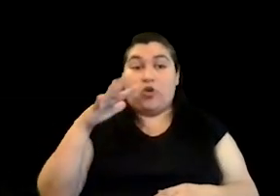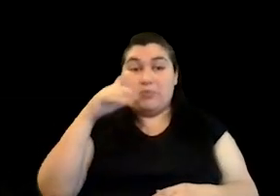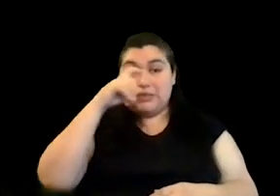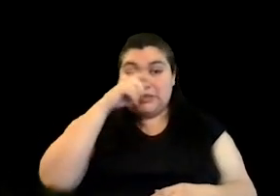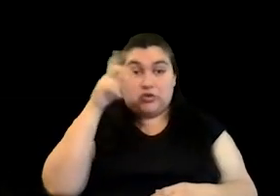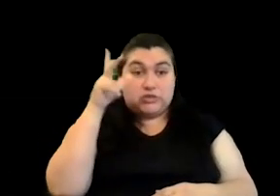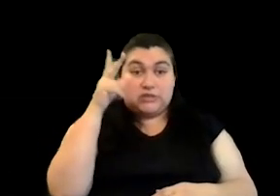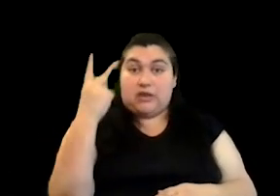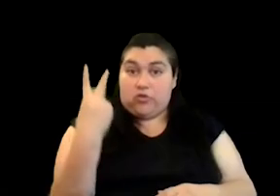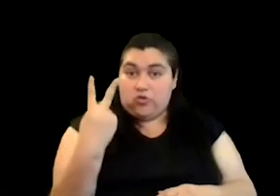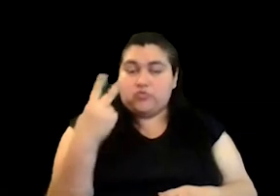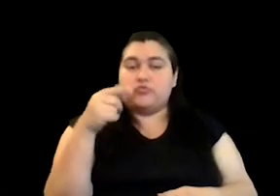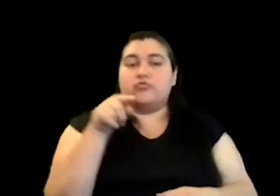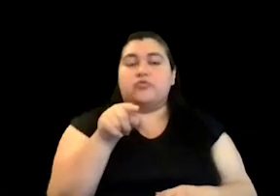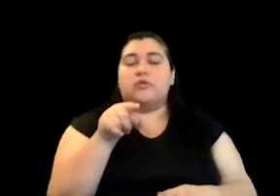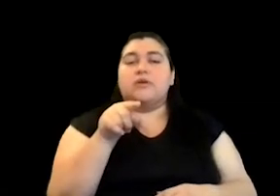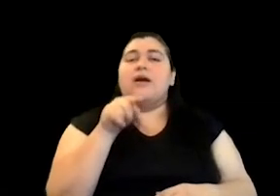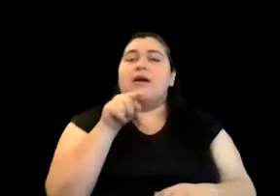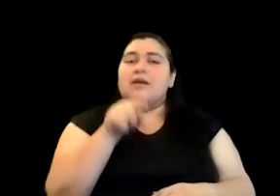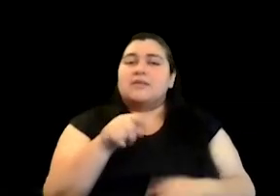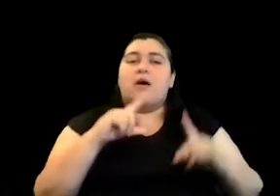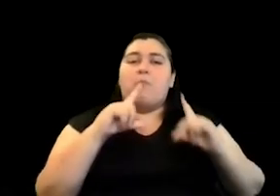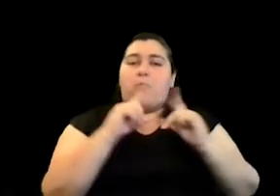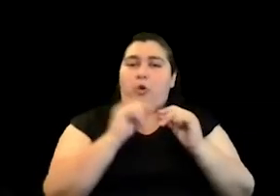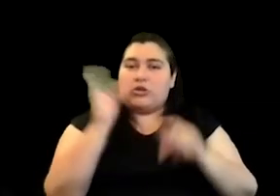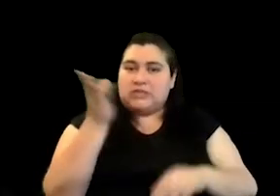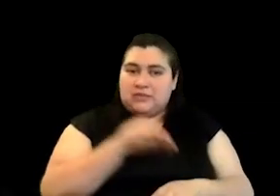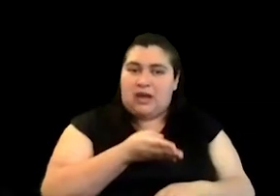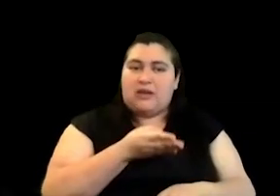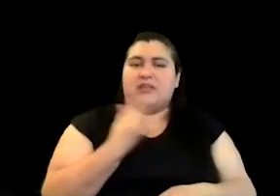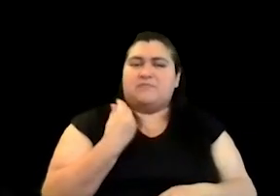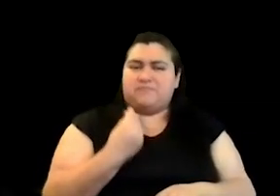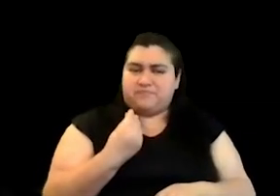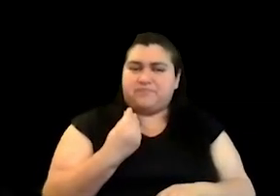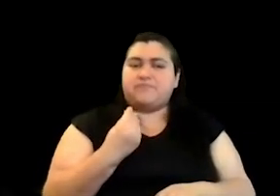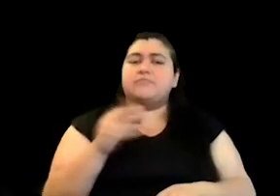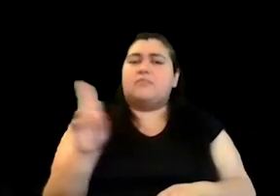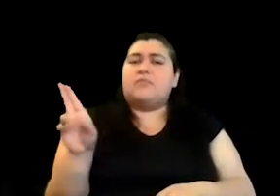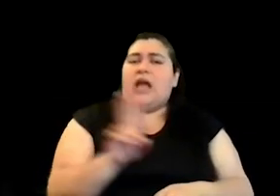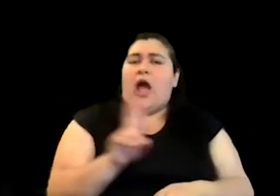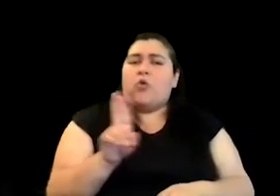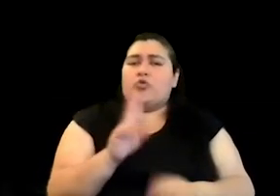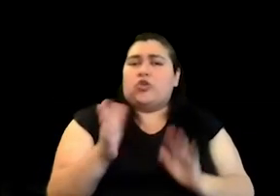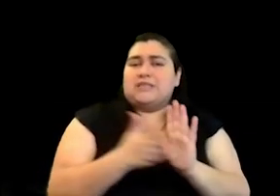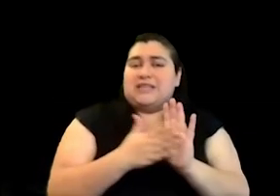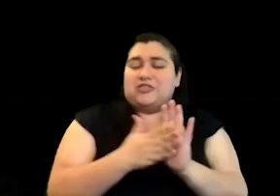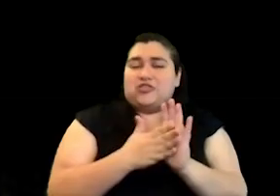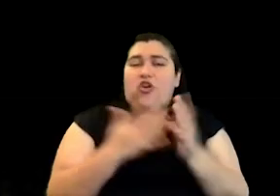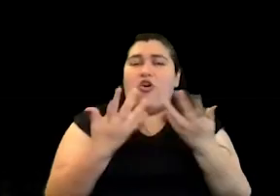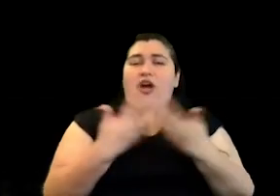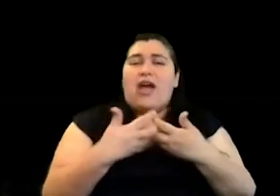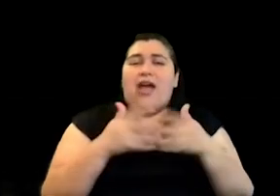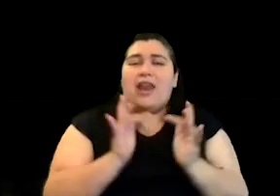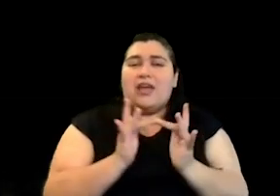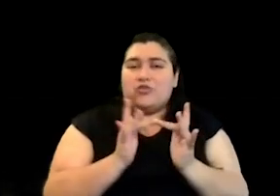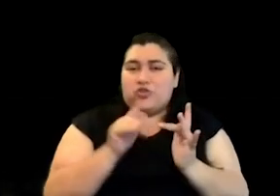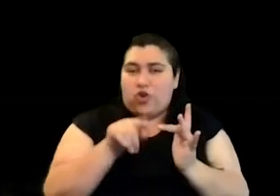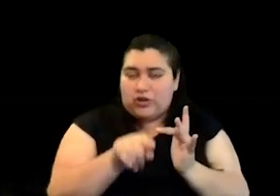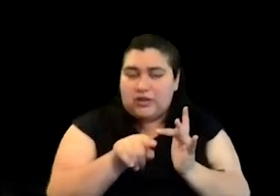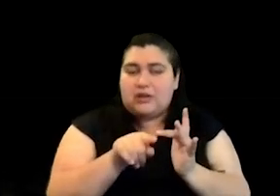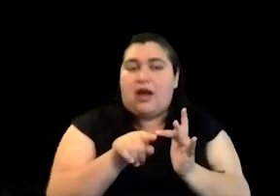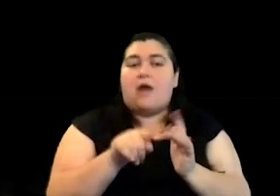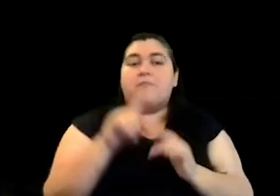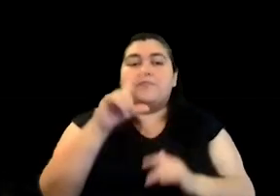5782 se refiere a la clave de autorización electrónica anticipada, a la CAEA.